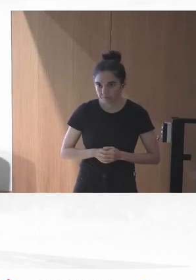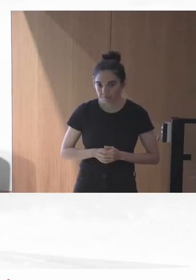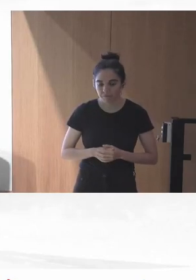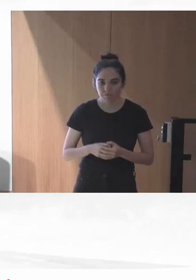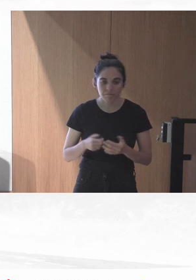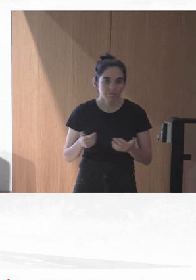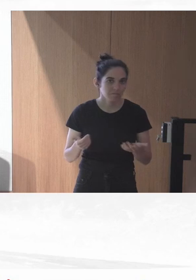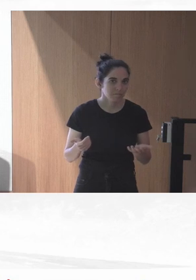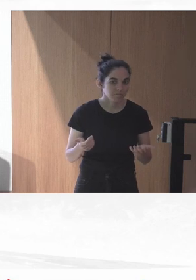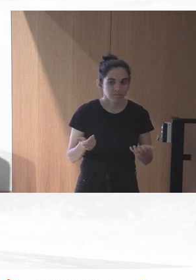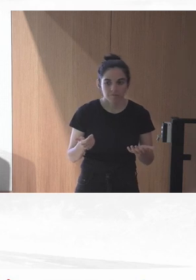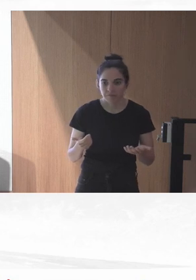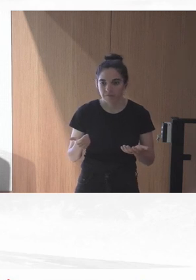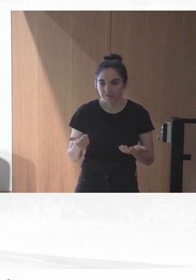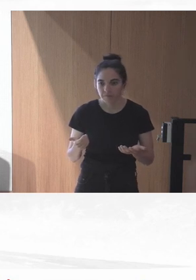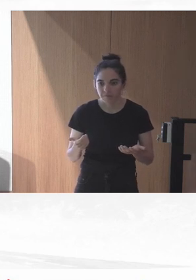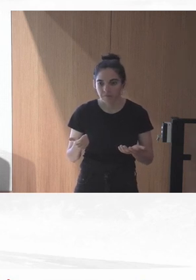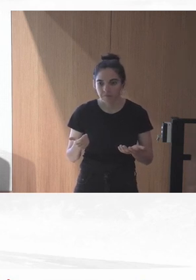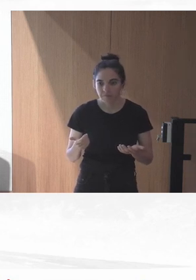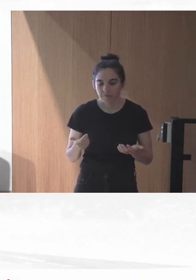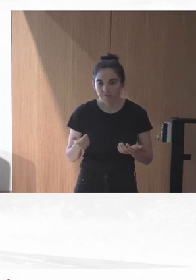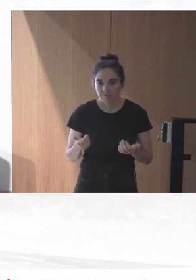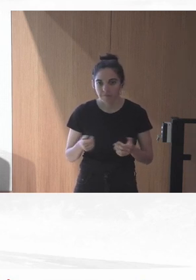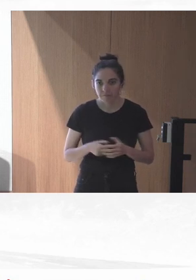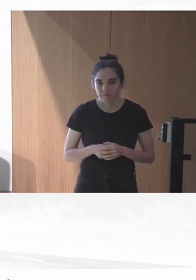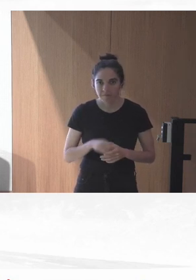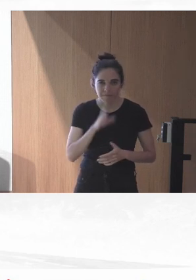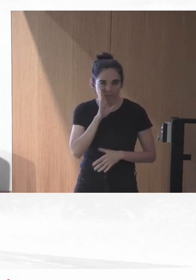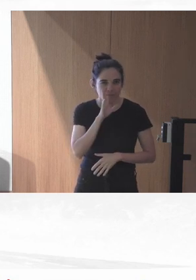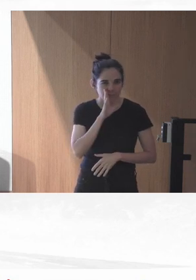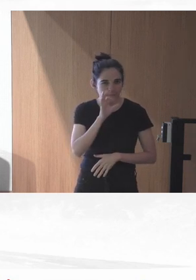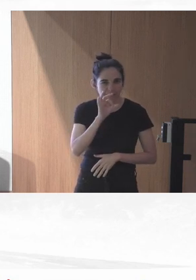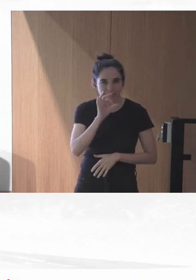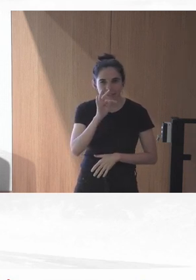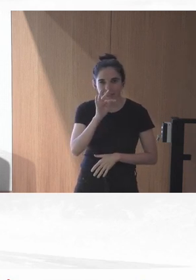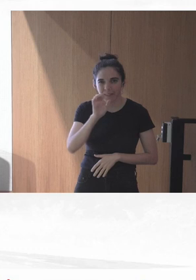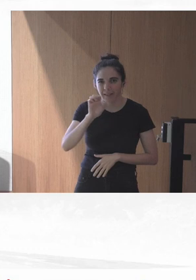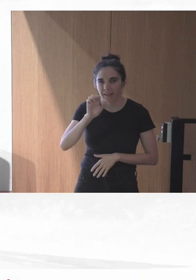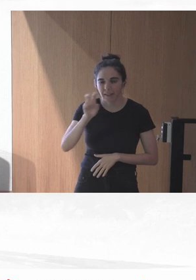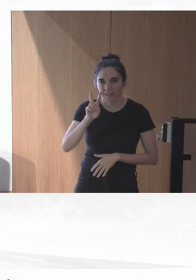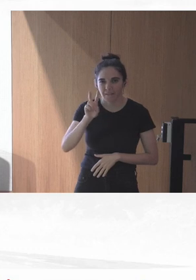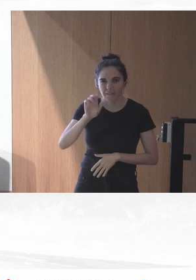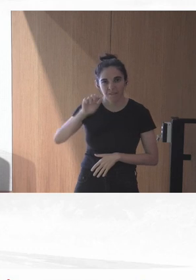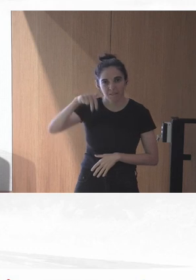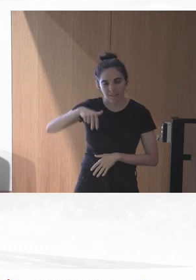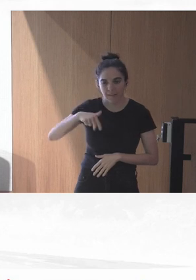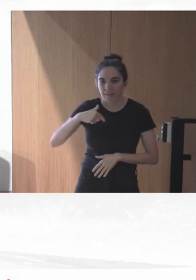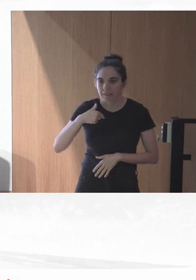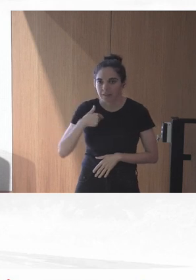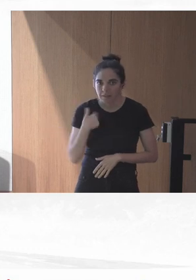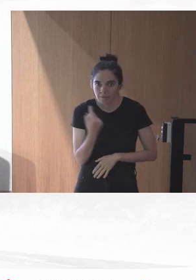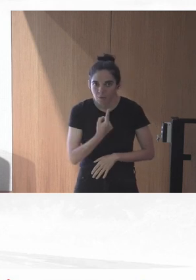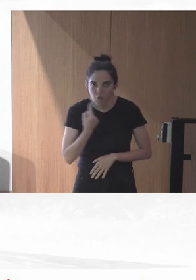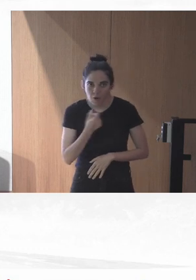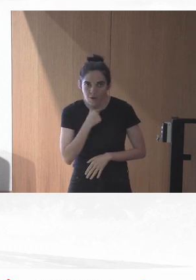pues tenemos a, como ya le he dicho a Steven, no me gusta estar solo en el escenario, así